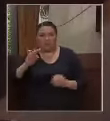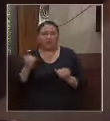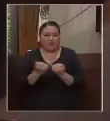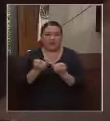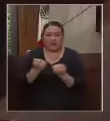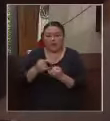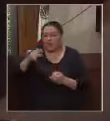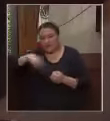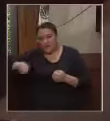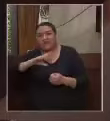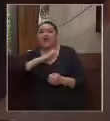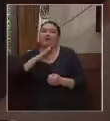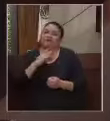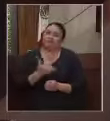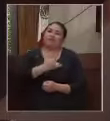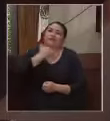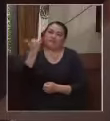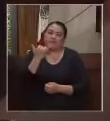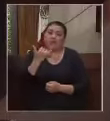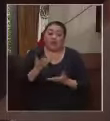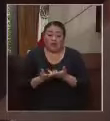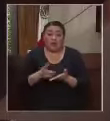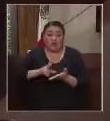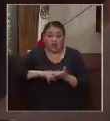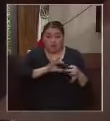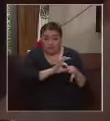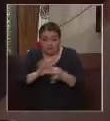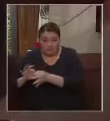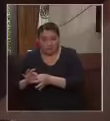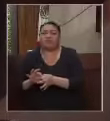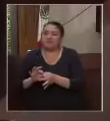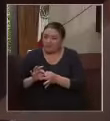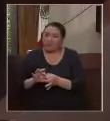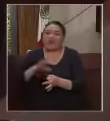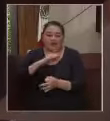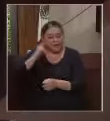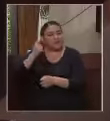hay una violación al principio de uniformidad en otro sentido.